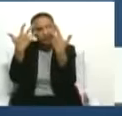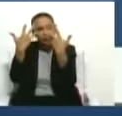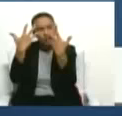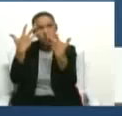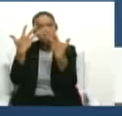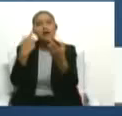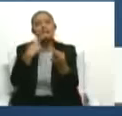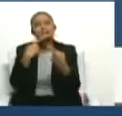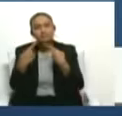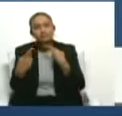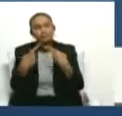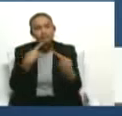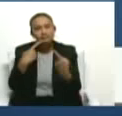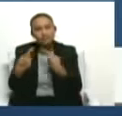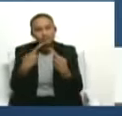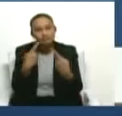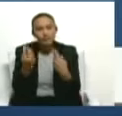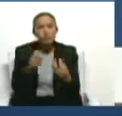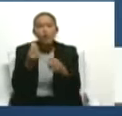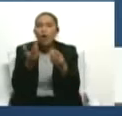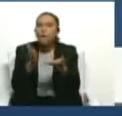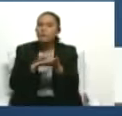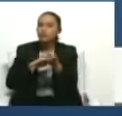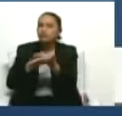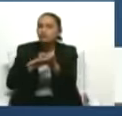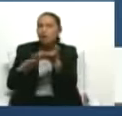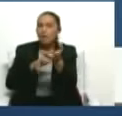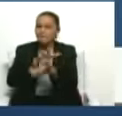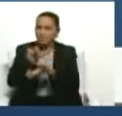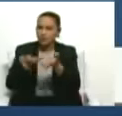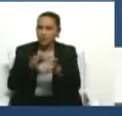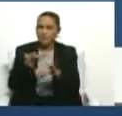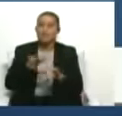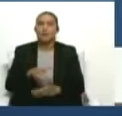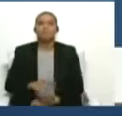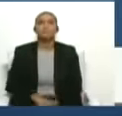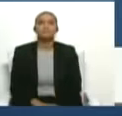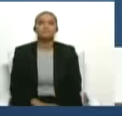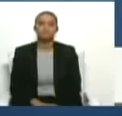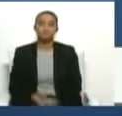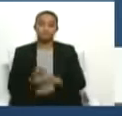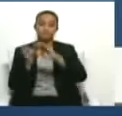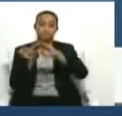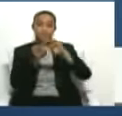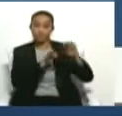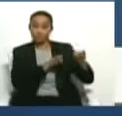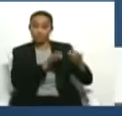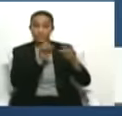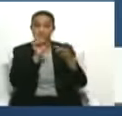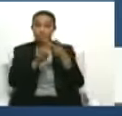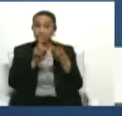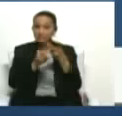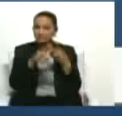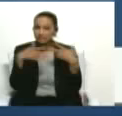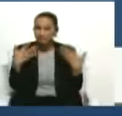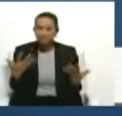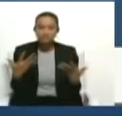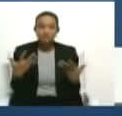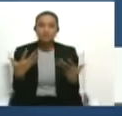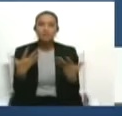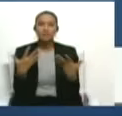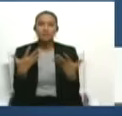pueblo y resolverle los casos. Otro programa de un tremendo alcance que quiero